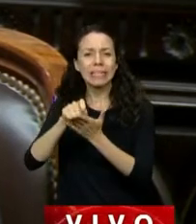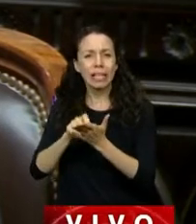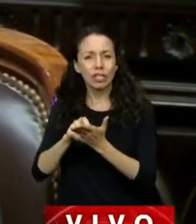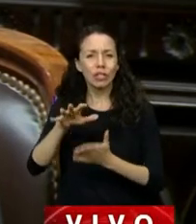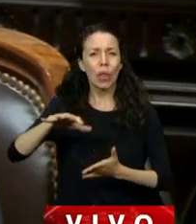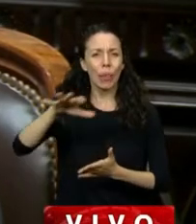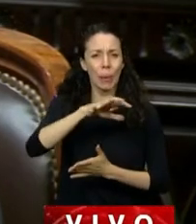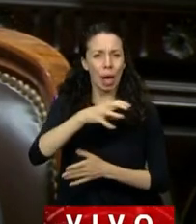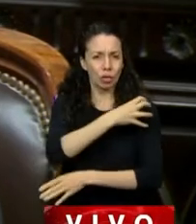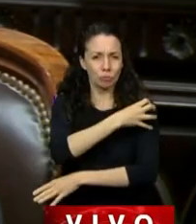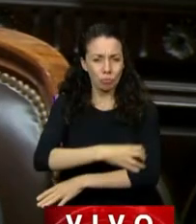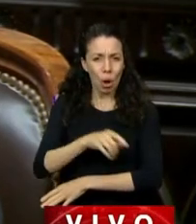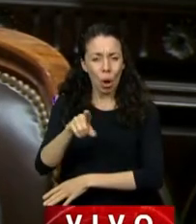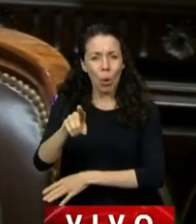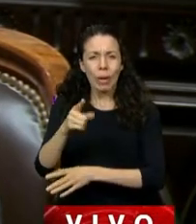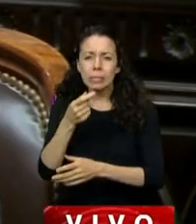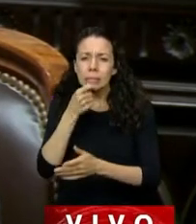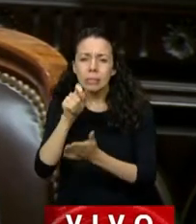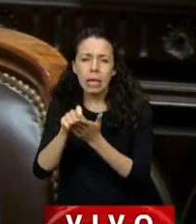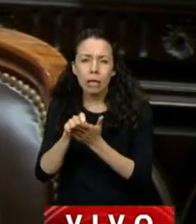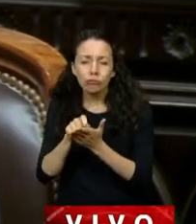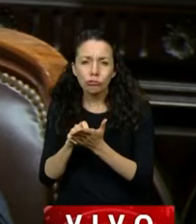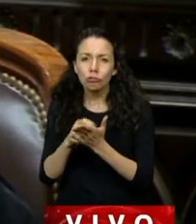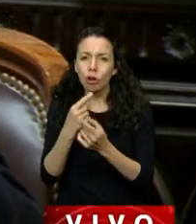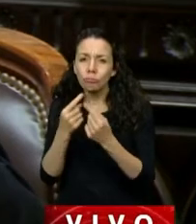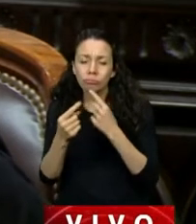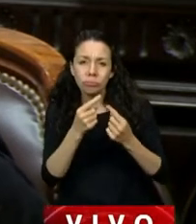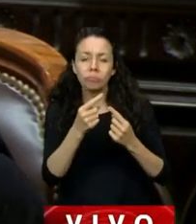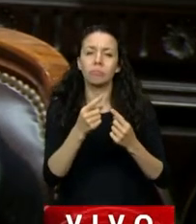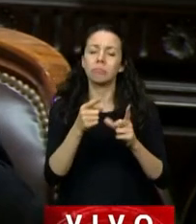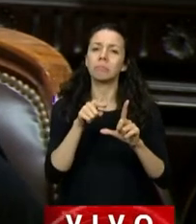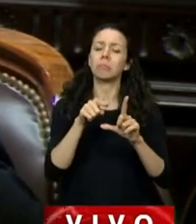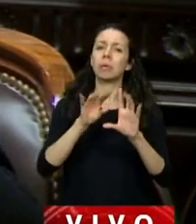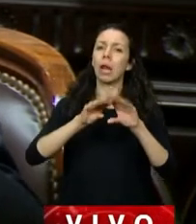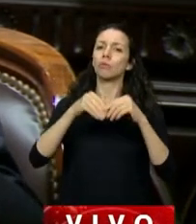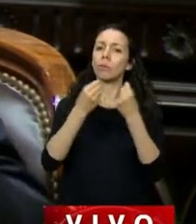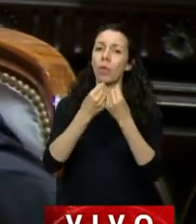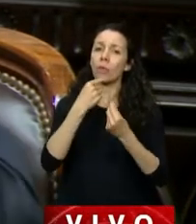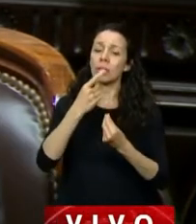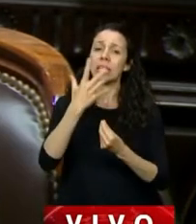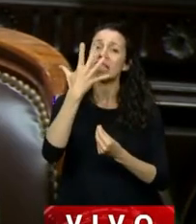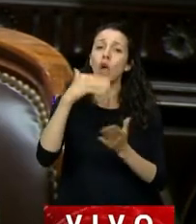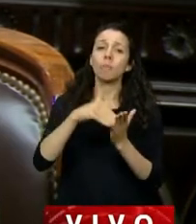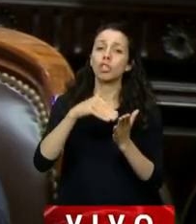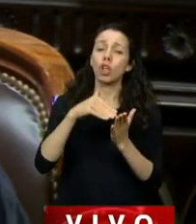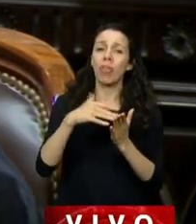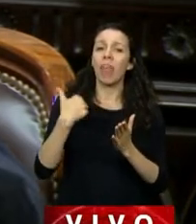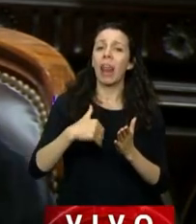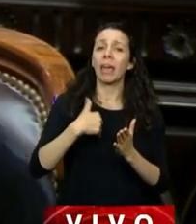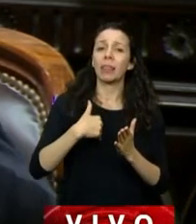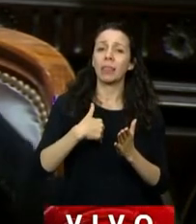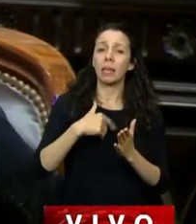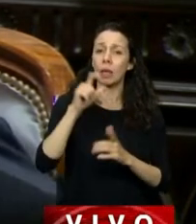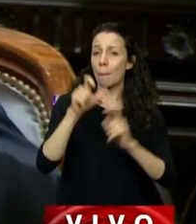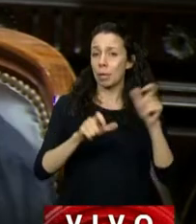barrios vulnerables, donde establece que hay muchos argentinos, casi más de 5 millones de argentinos, que no tienen